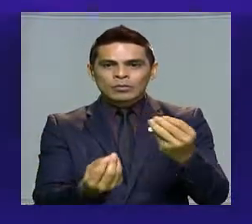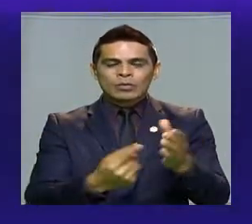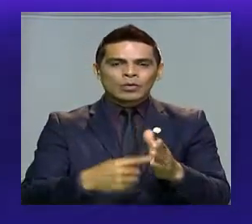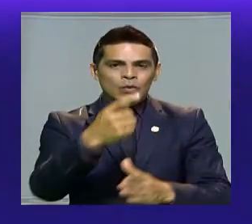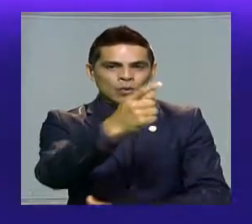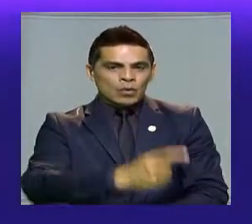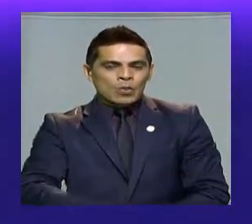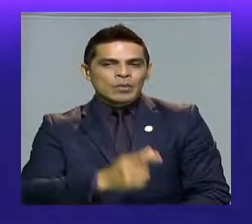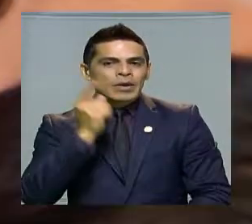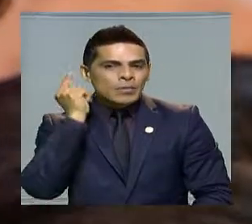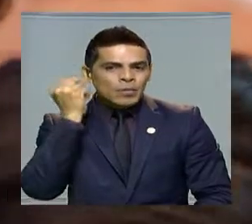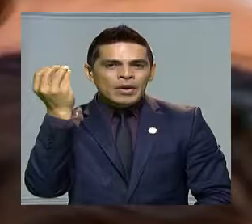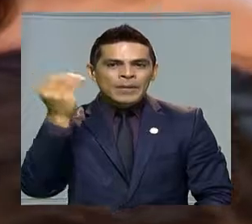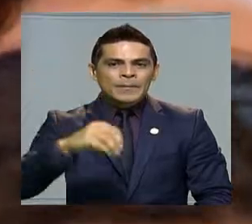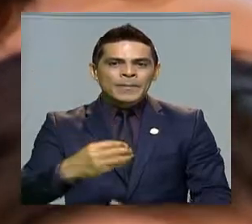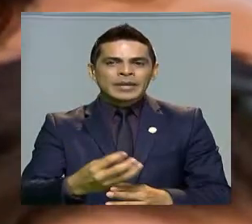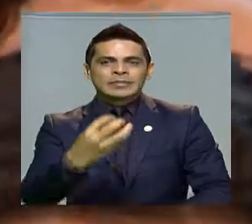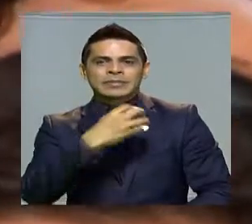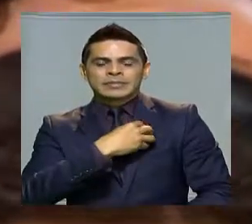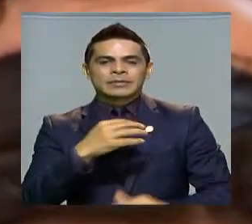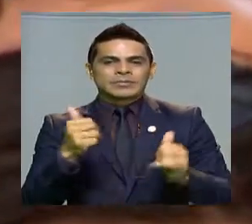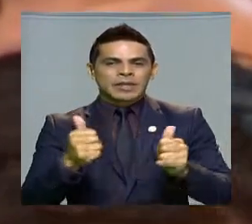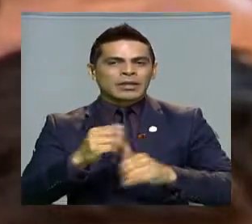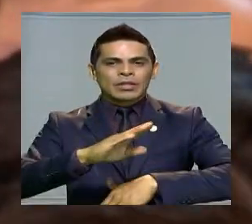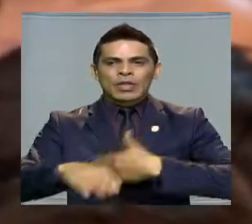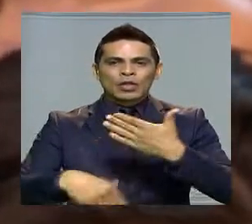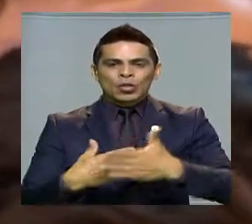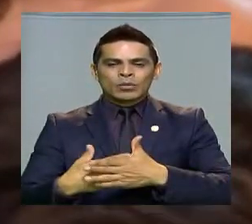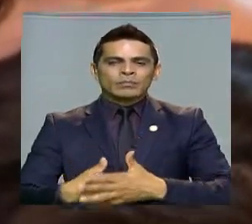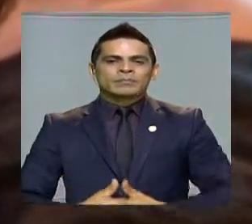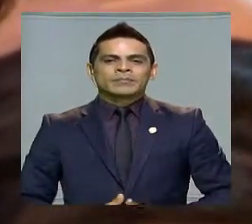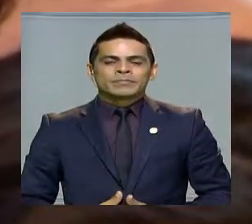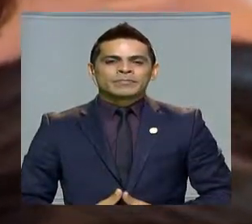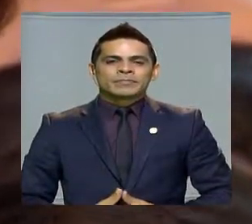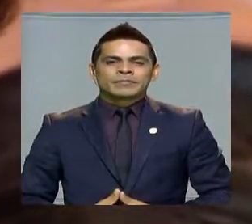al ser la más galardonada de la ceremonia.